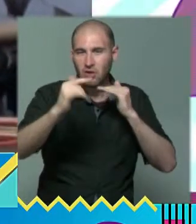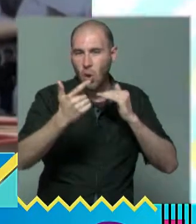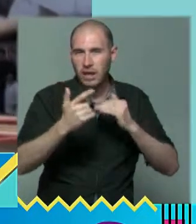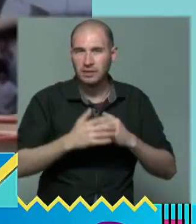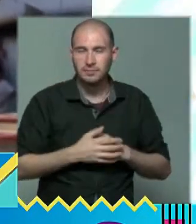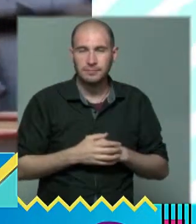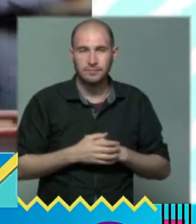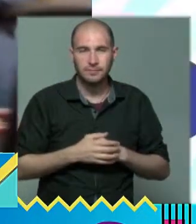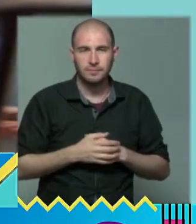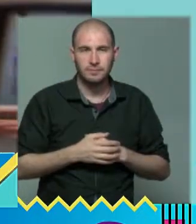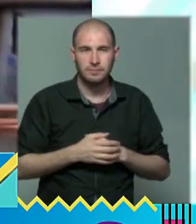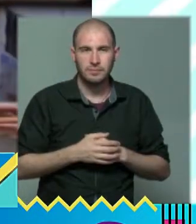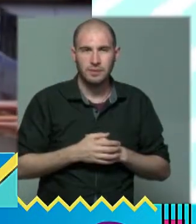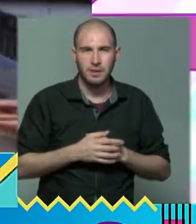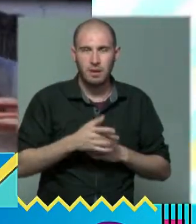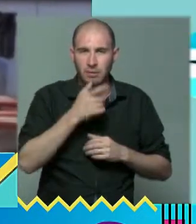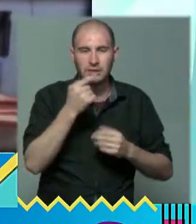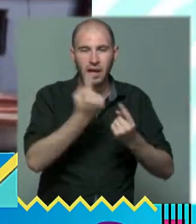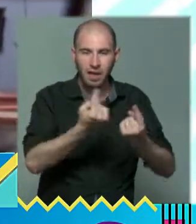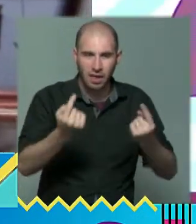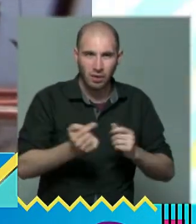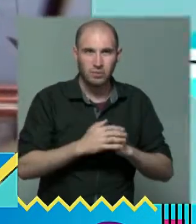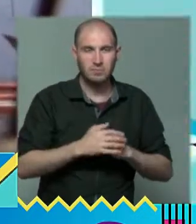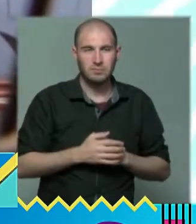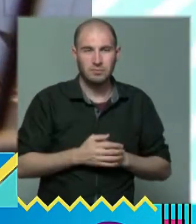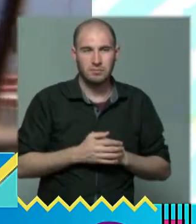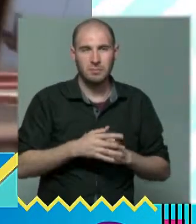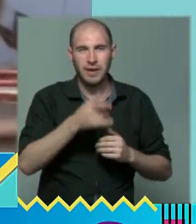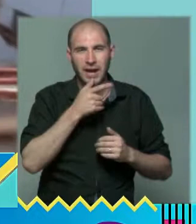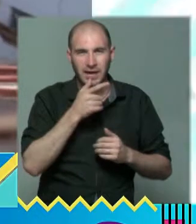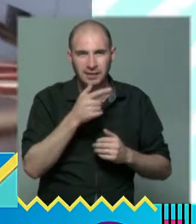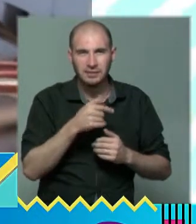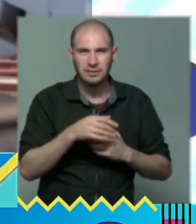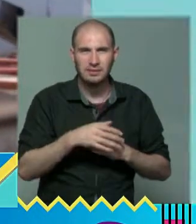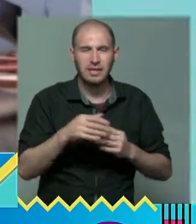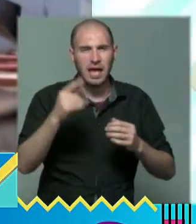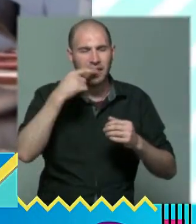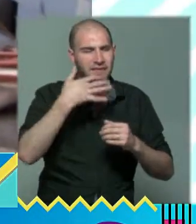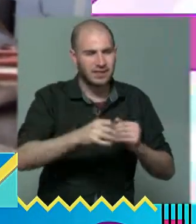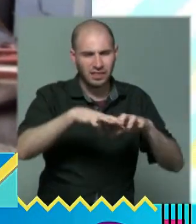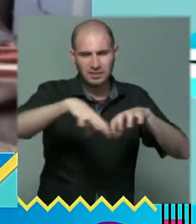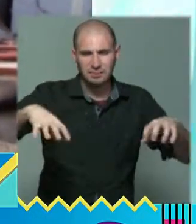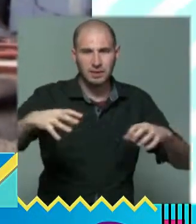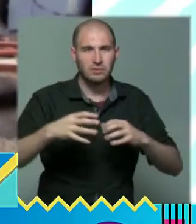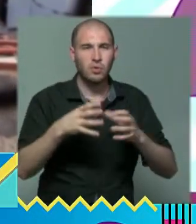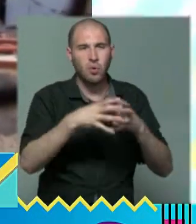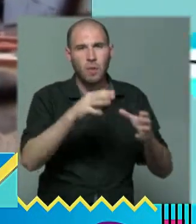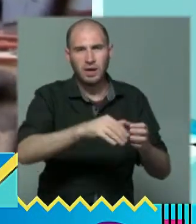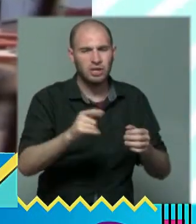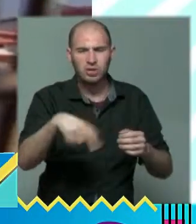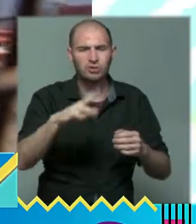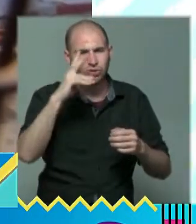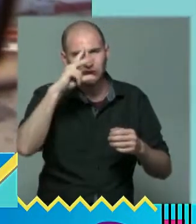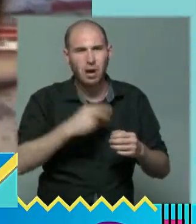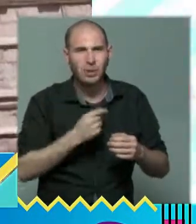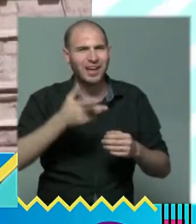sino baldosa por baldosa, o sea, es como que separan la realidad en compartimentos estancos y no toman conciencia